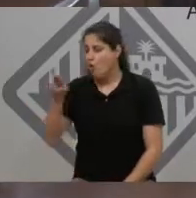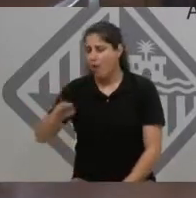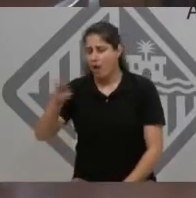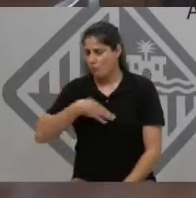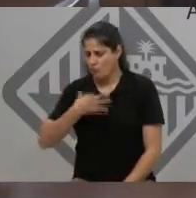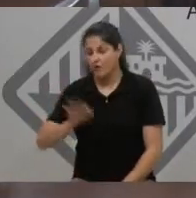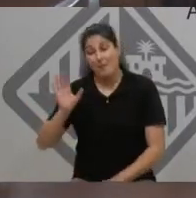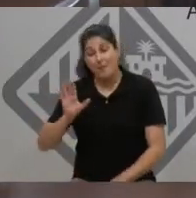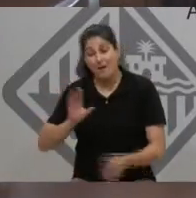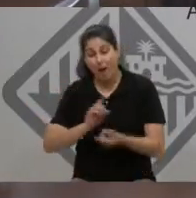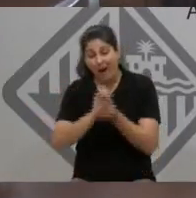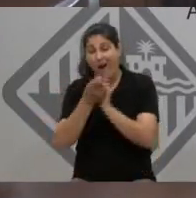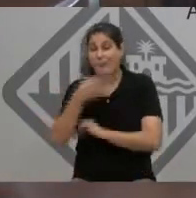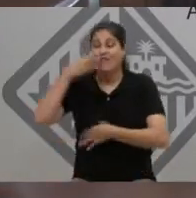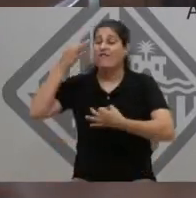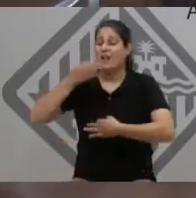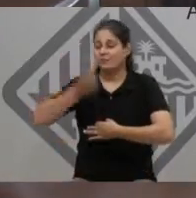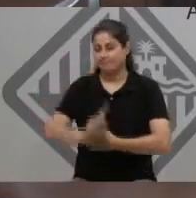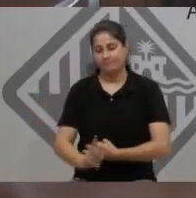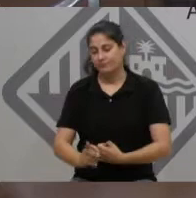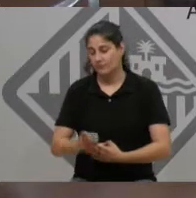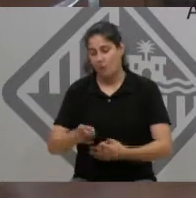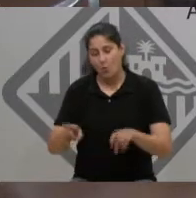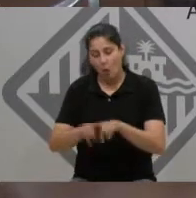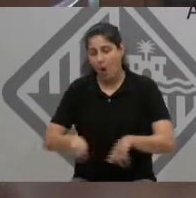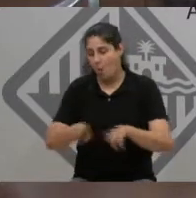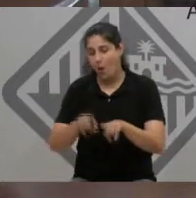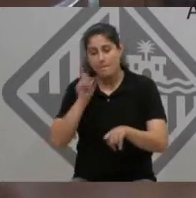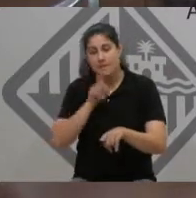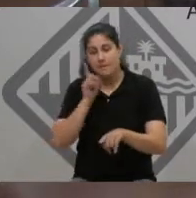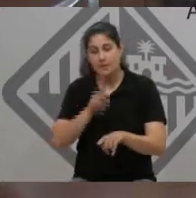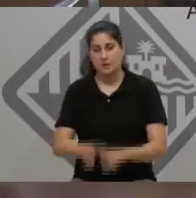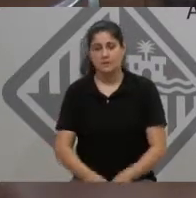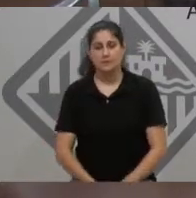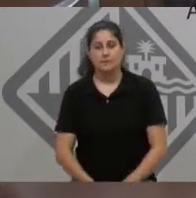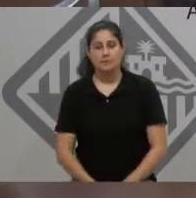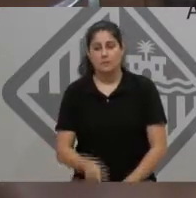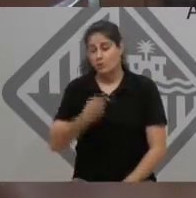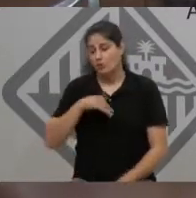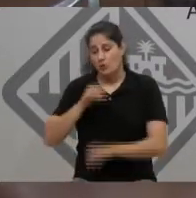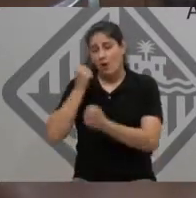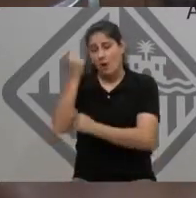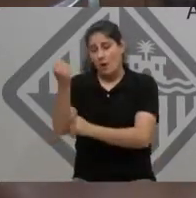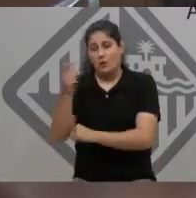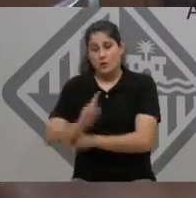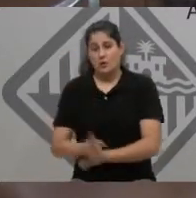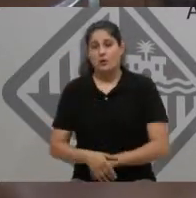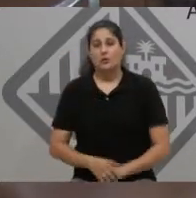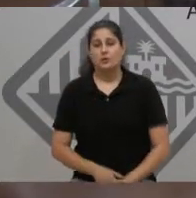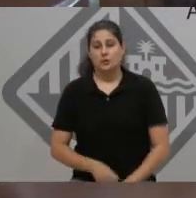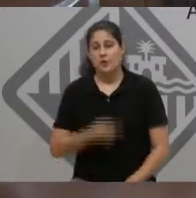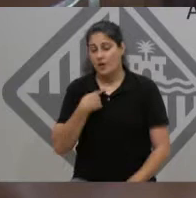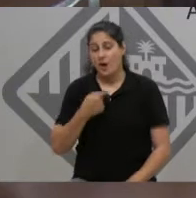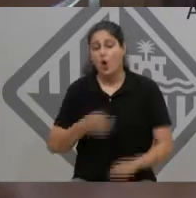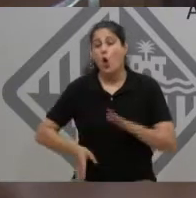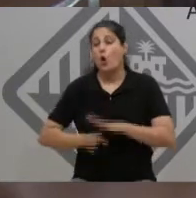repitan, no se va a convertir en realidad. Por eso no podemos apoyar que se va a continuar con la